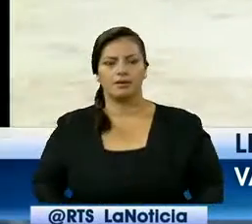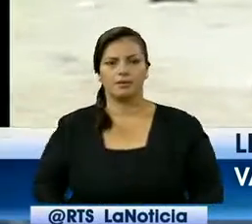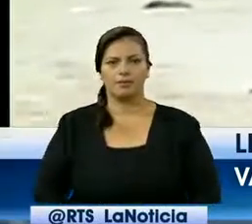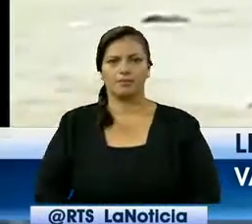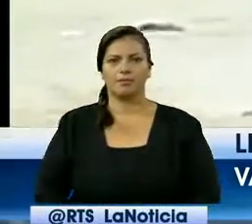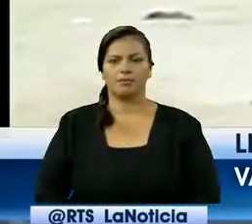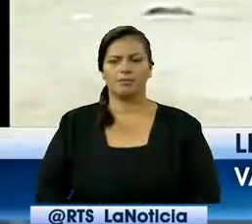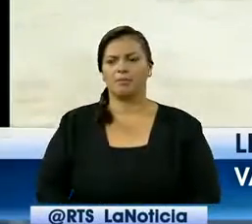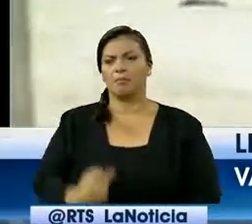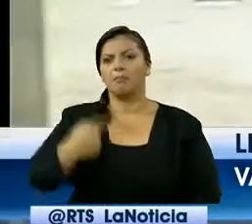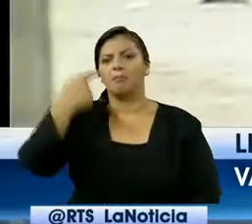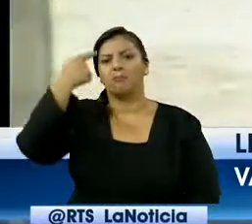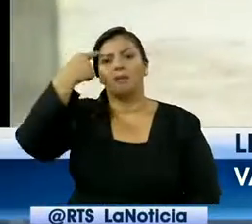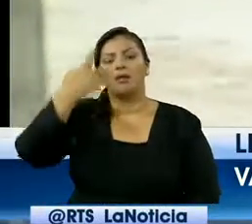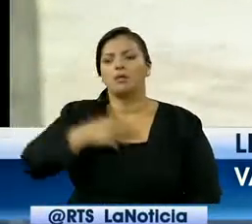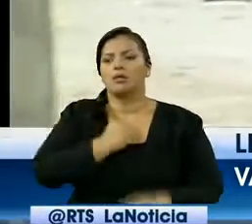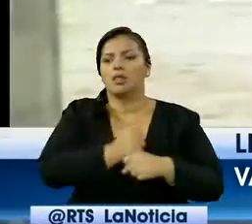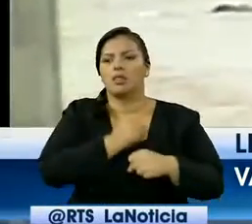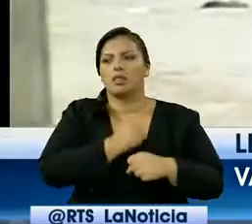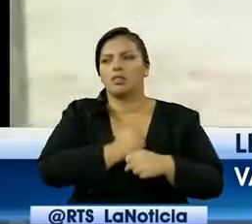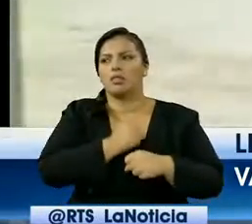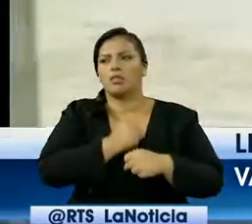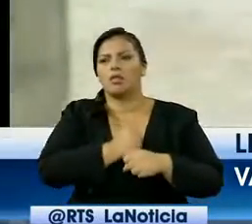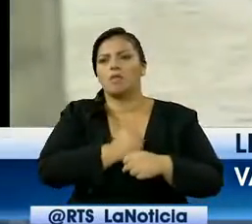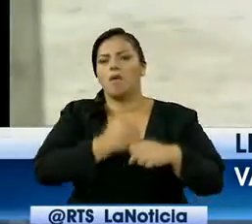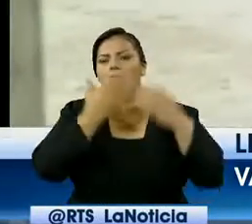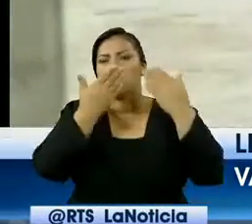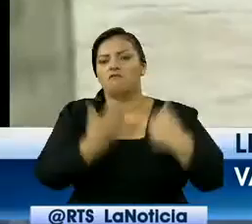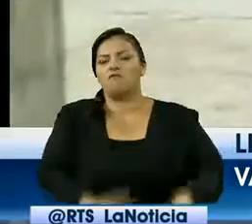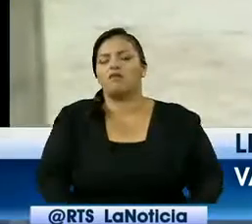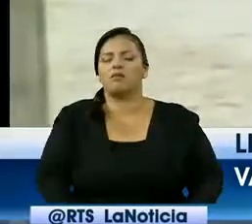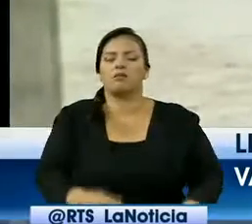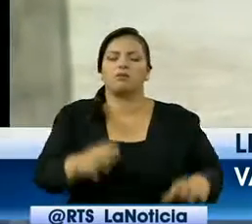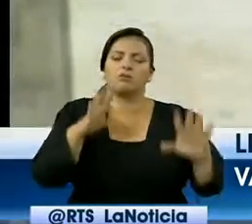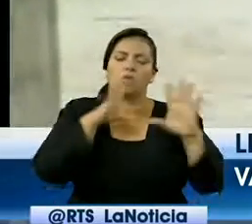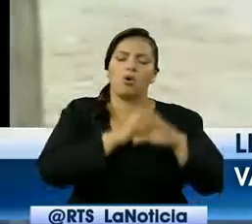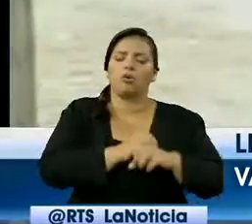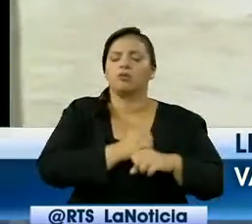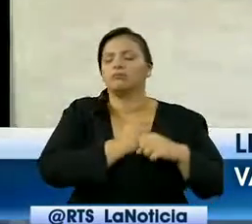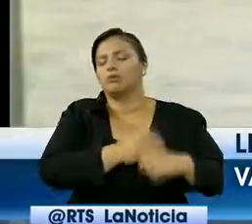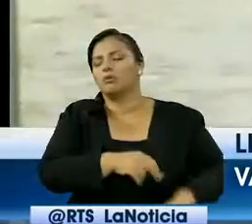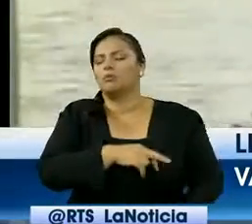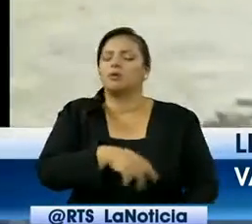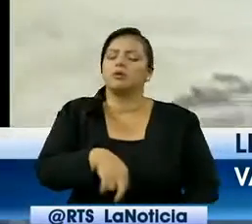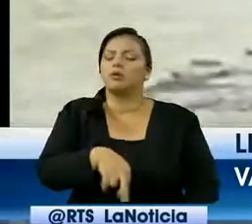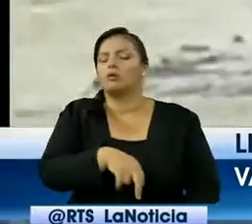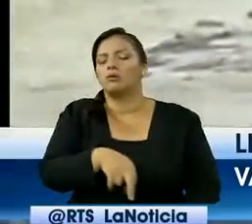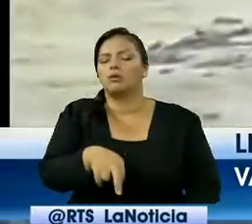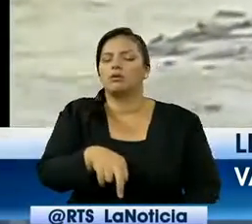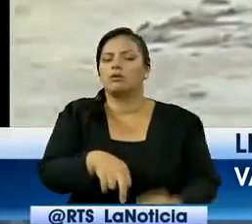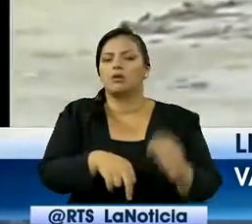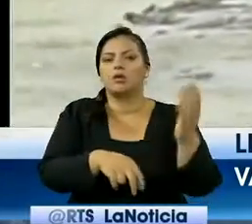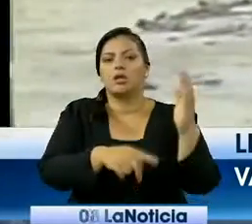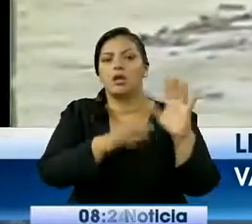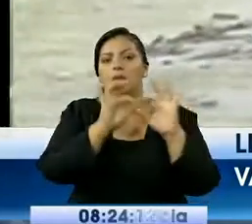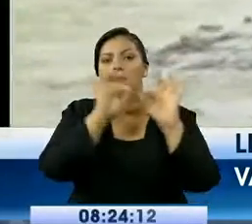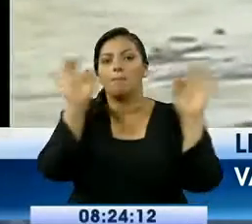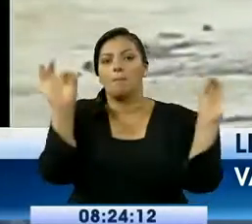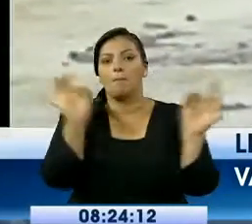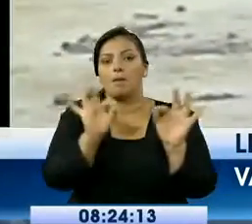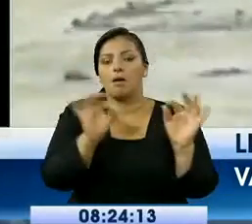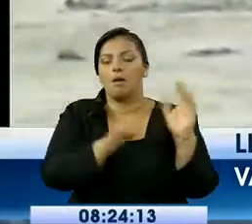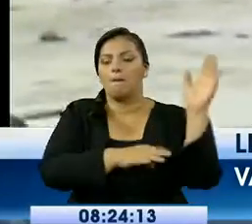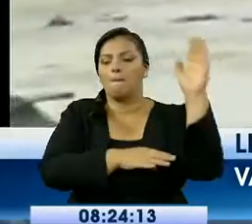Ok, perfecto. Entonces, el llamado de atención para que también se haga presente la entidad correspondiente, la entidad pertinente. Miren que no se